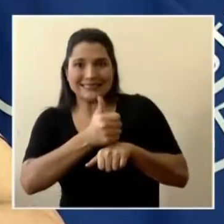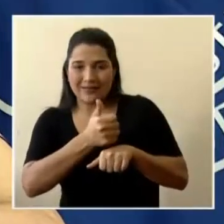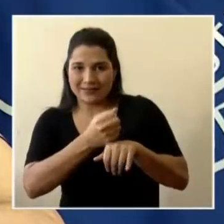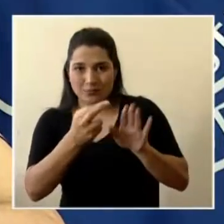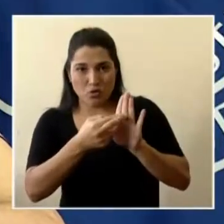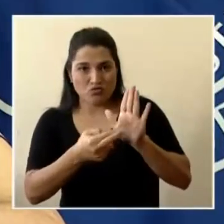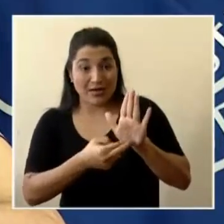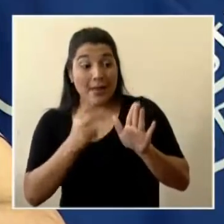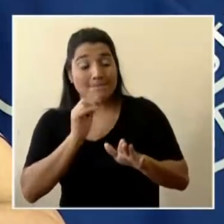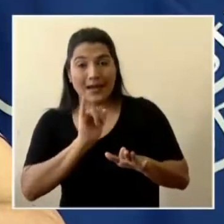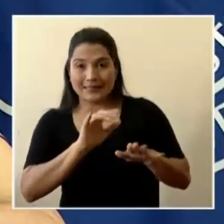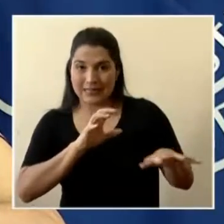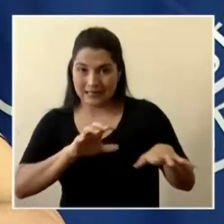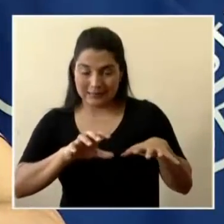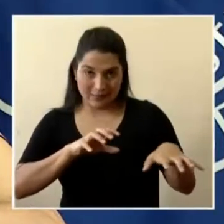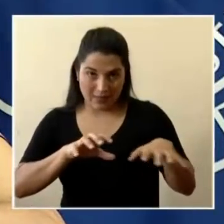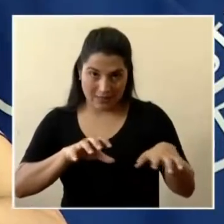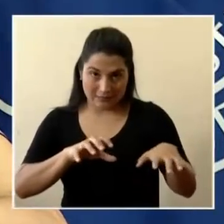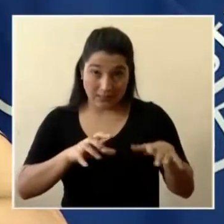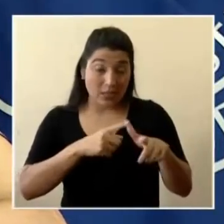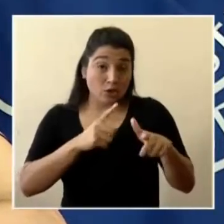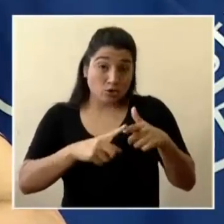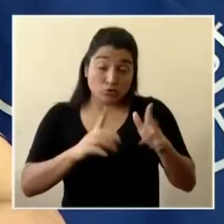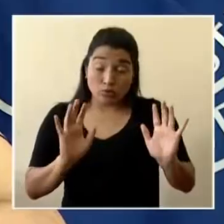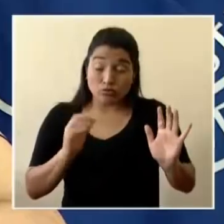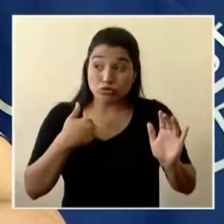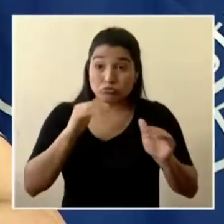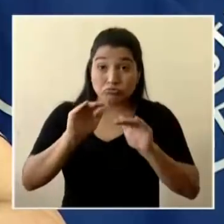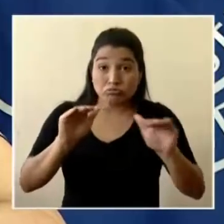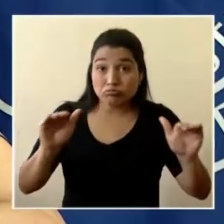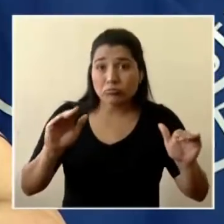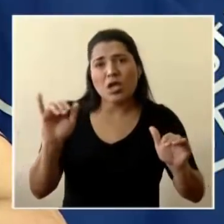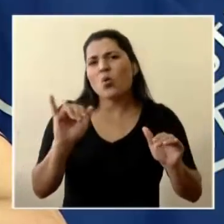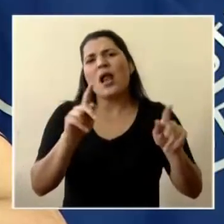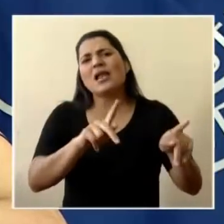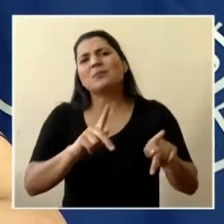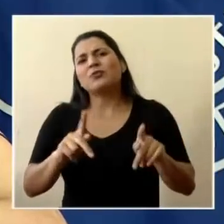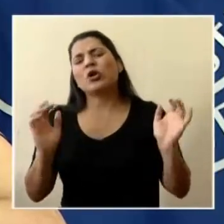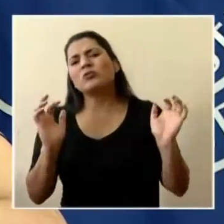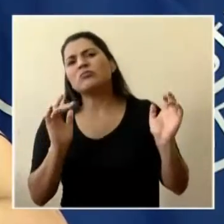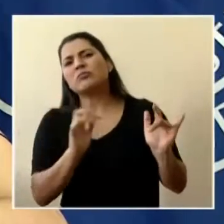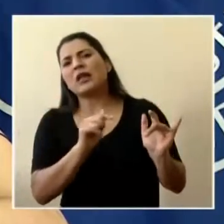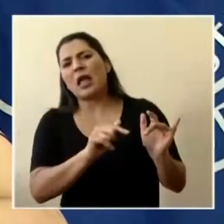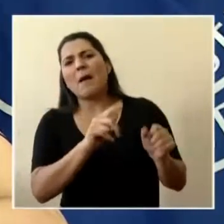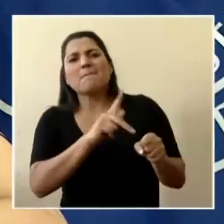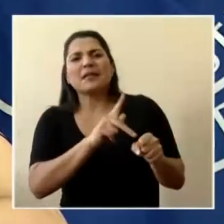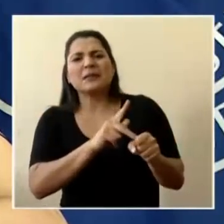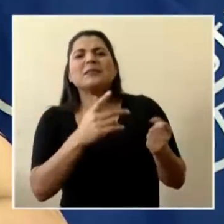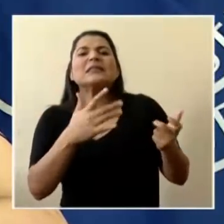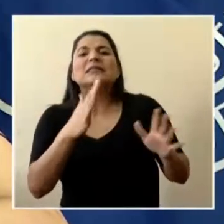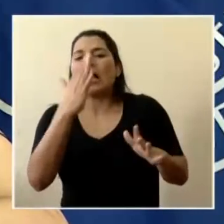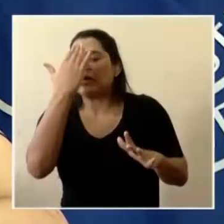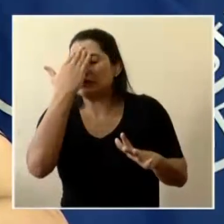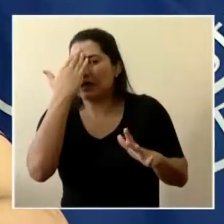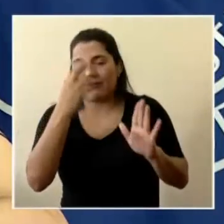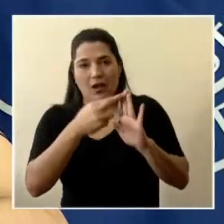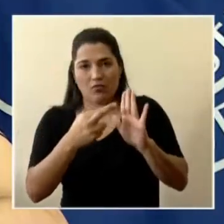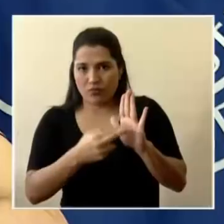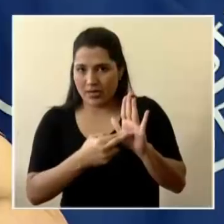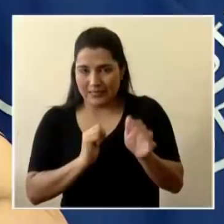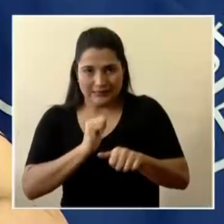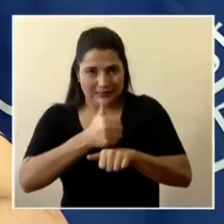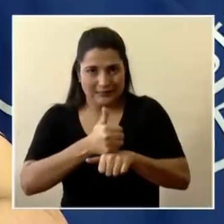de actividades, los cuales invito a la población. De todos modos, los que participan en esto ya los conocen, ese tipo de lineamientos están en